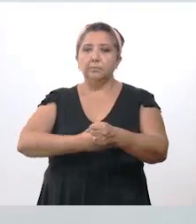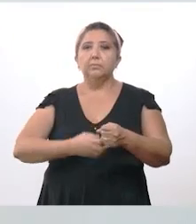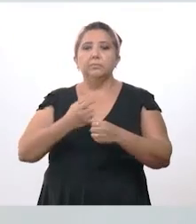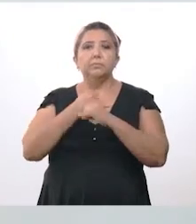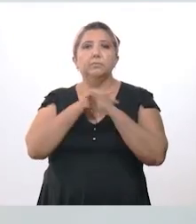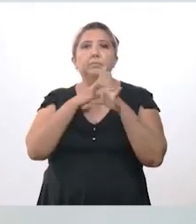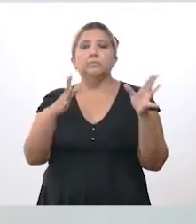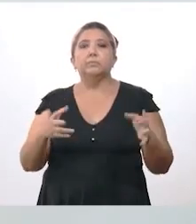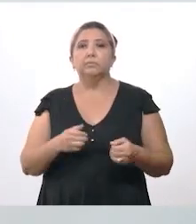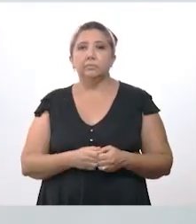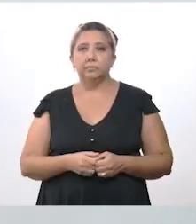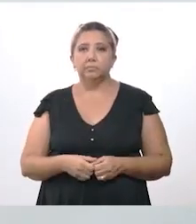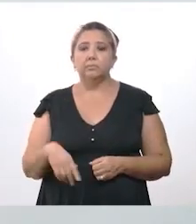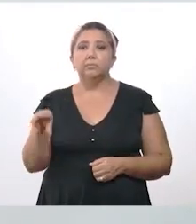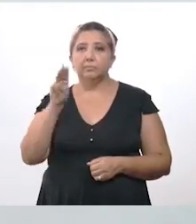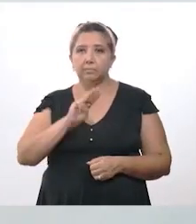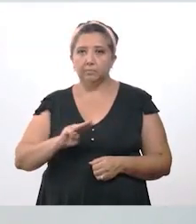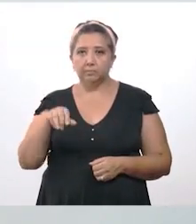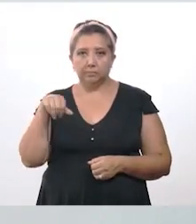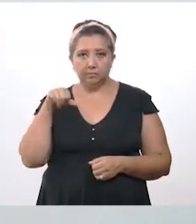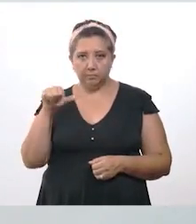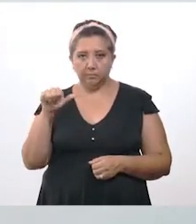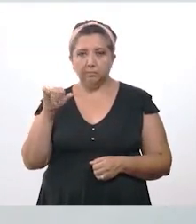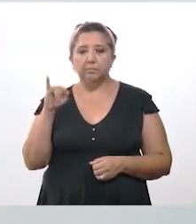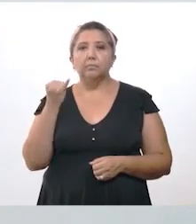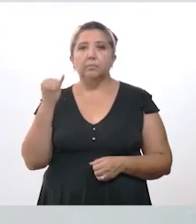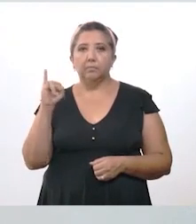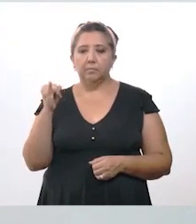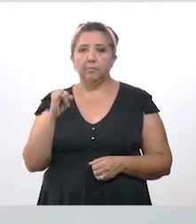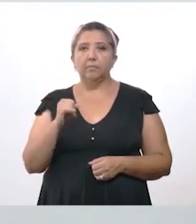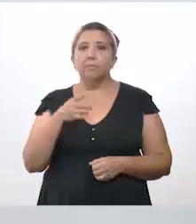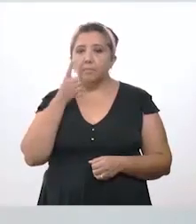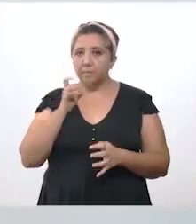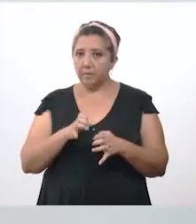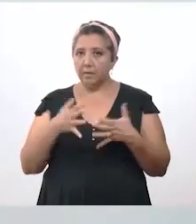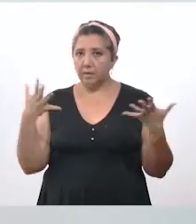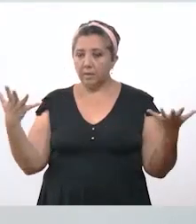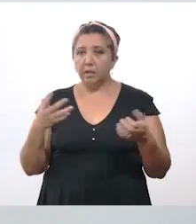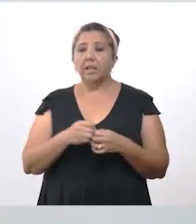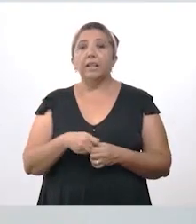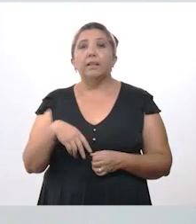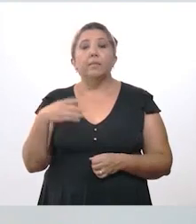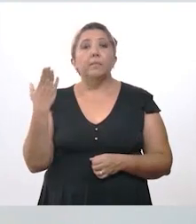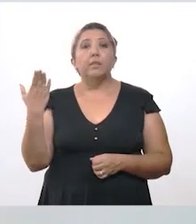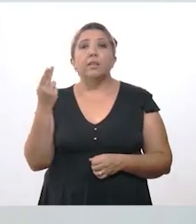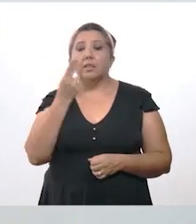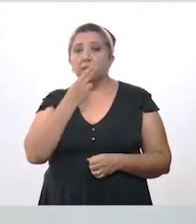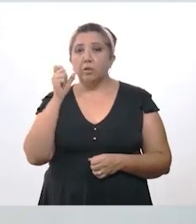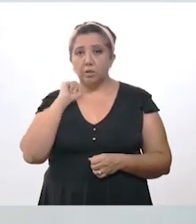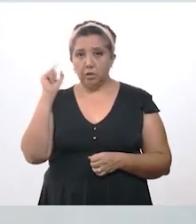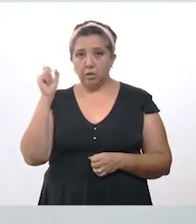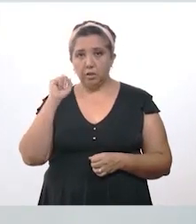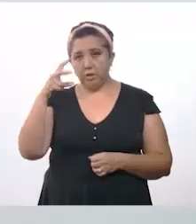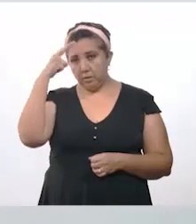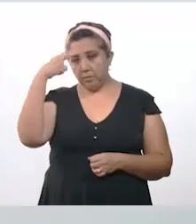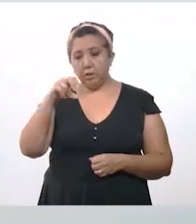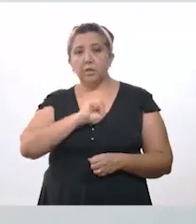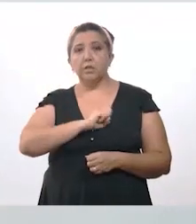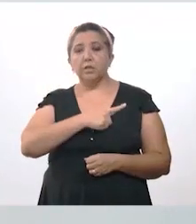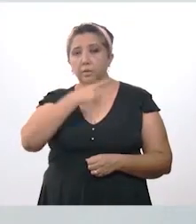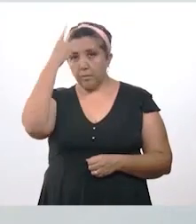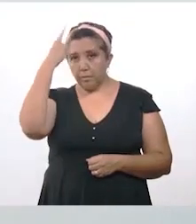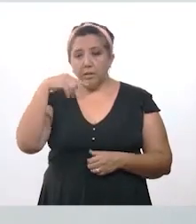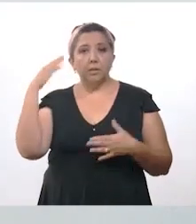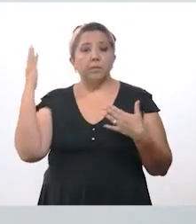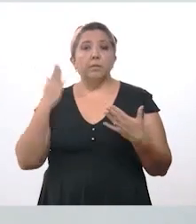tardes. Este es el parte médico de este miércoles 16 de junio. Se están realizando las gestiones necesarias con las autoridades federales de salud